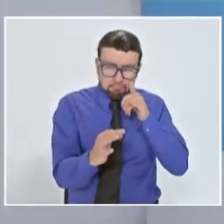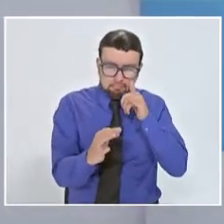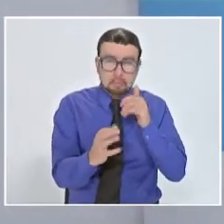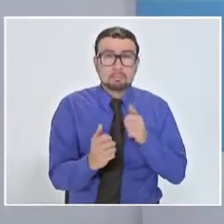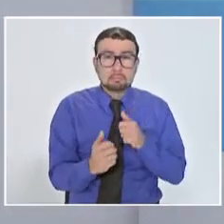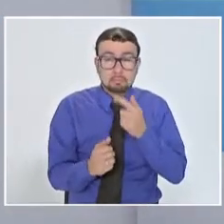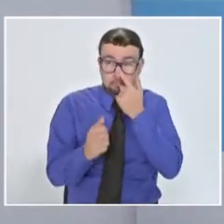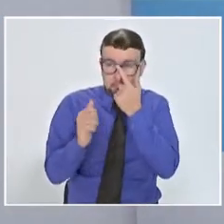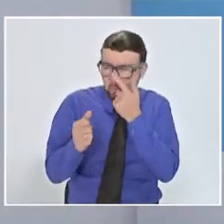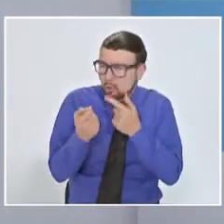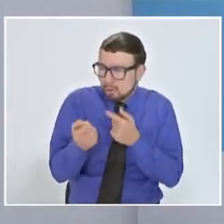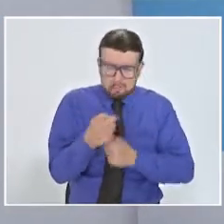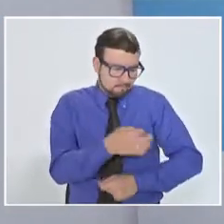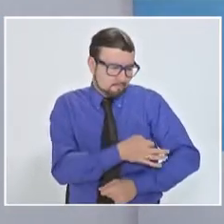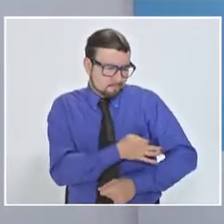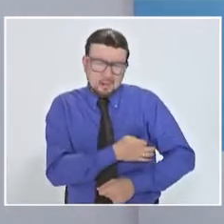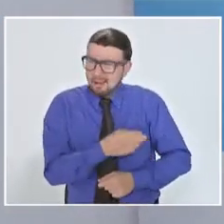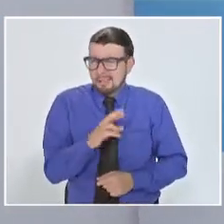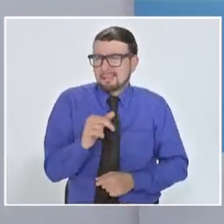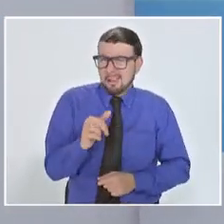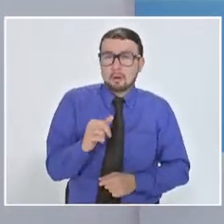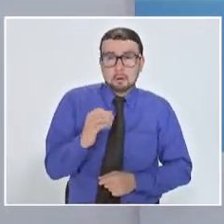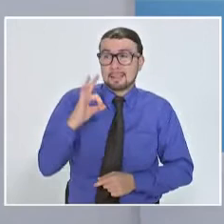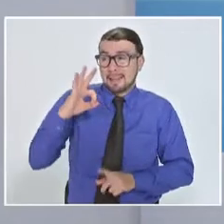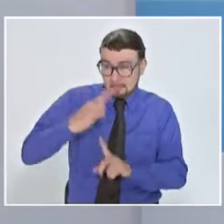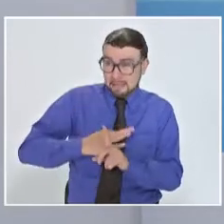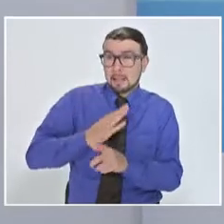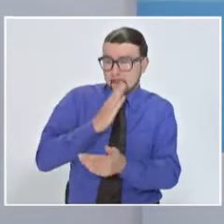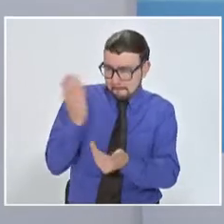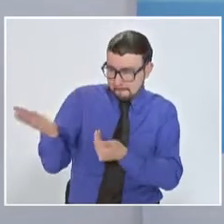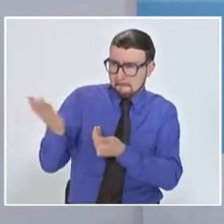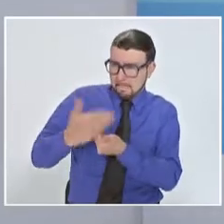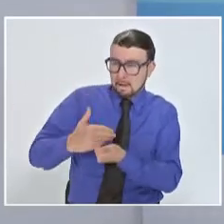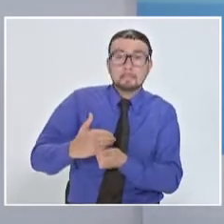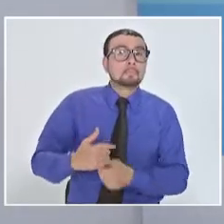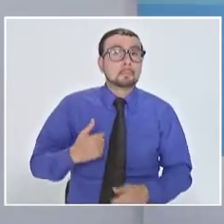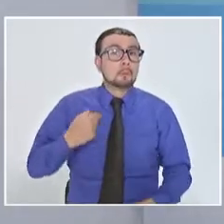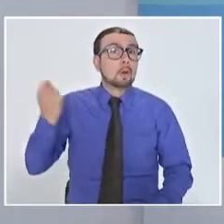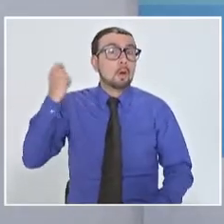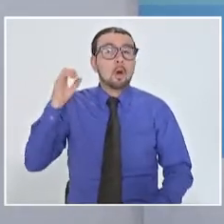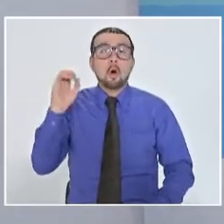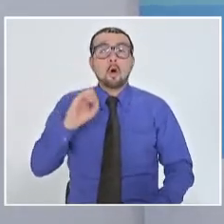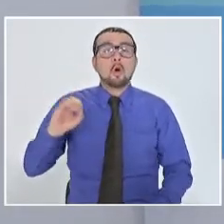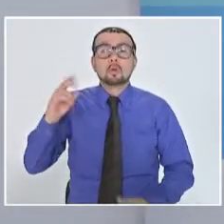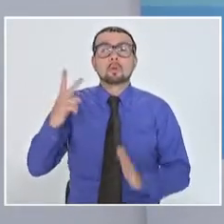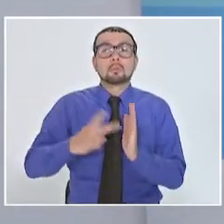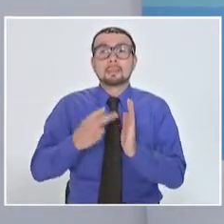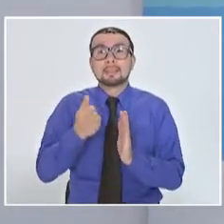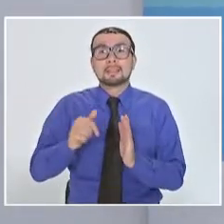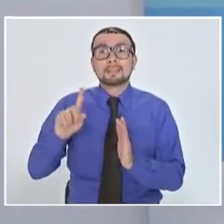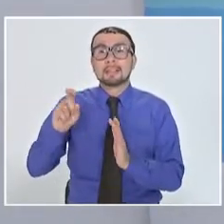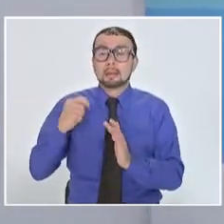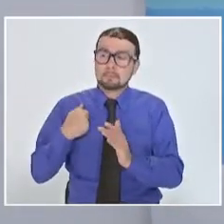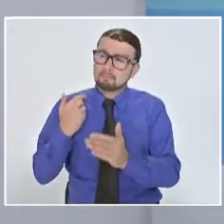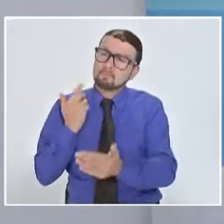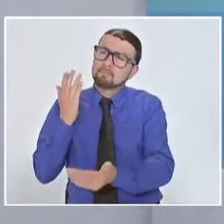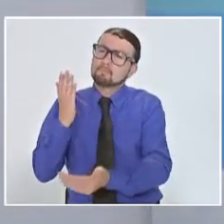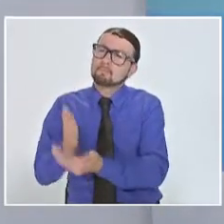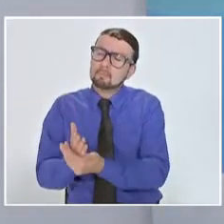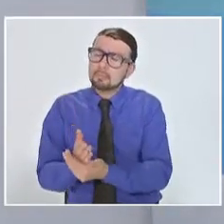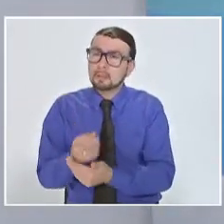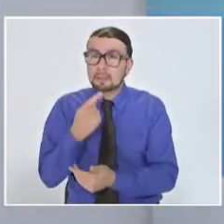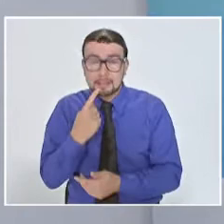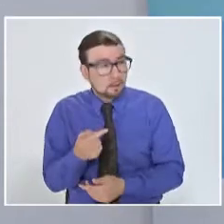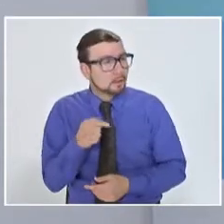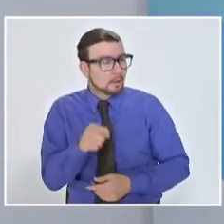como es una masita extraña, hagamos control en 3 meses. En octubre del 2016 consulté nuevamente y llegó y me